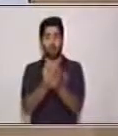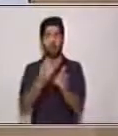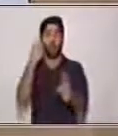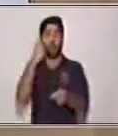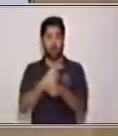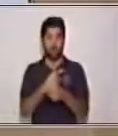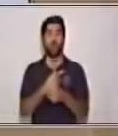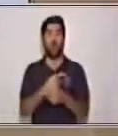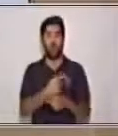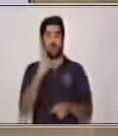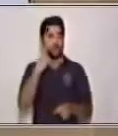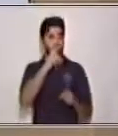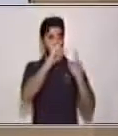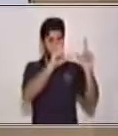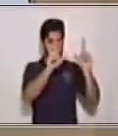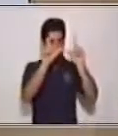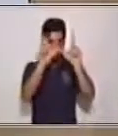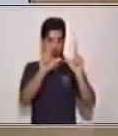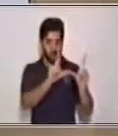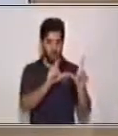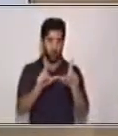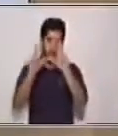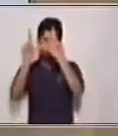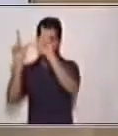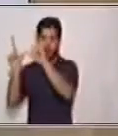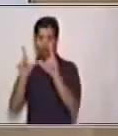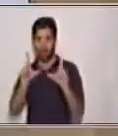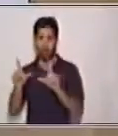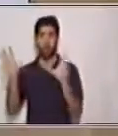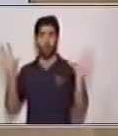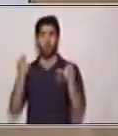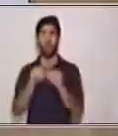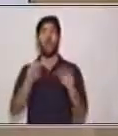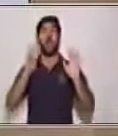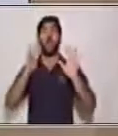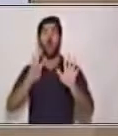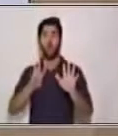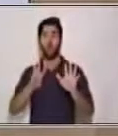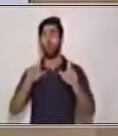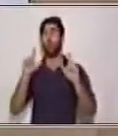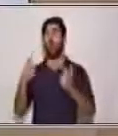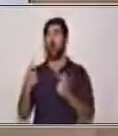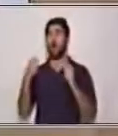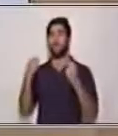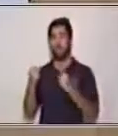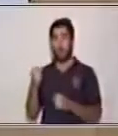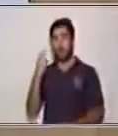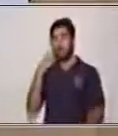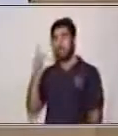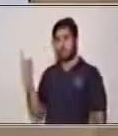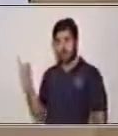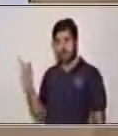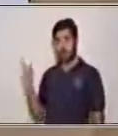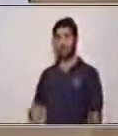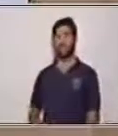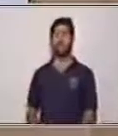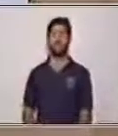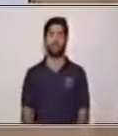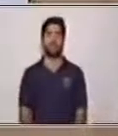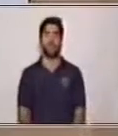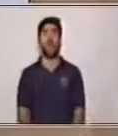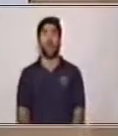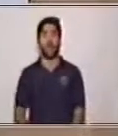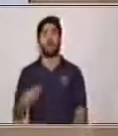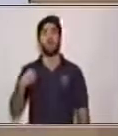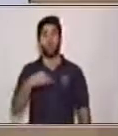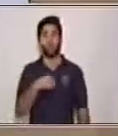están indicando cómo debemos de realizar este proceso para poder tener las manos completamente limpias, algo que podemos